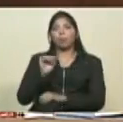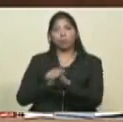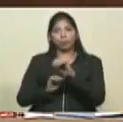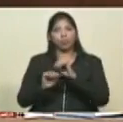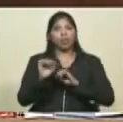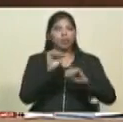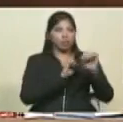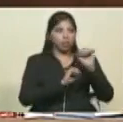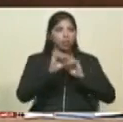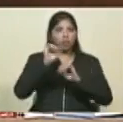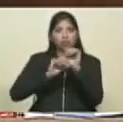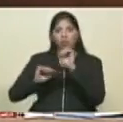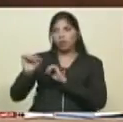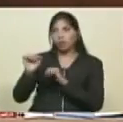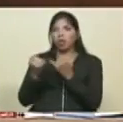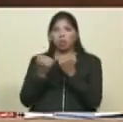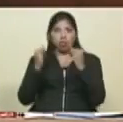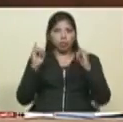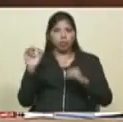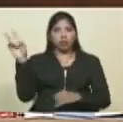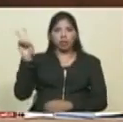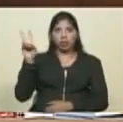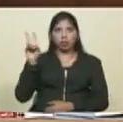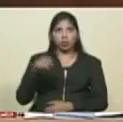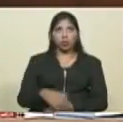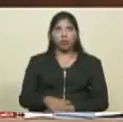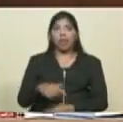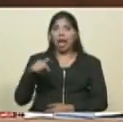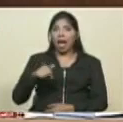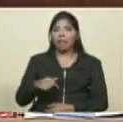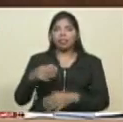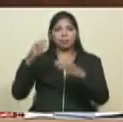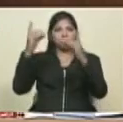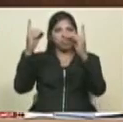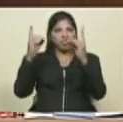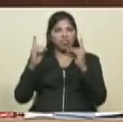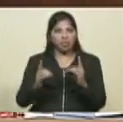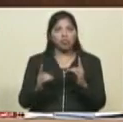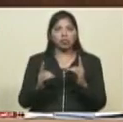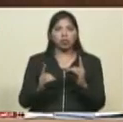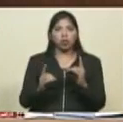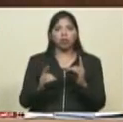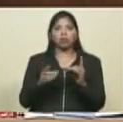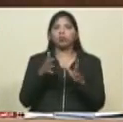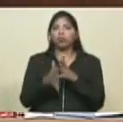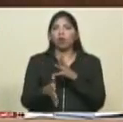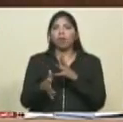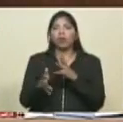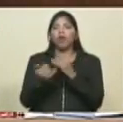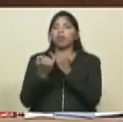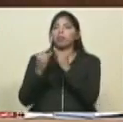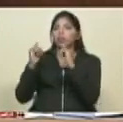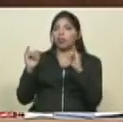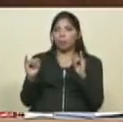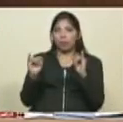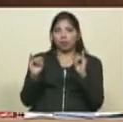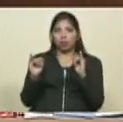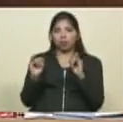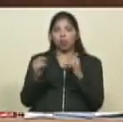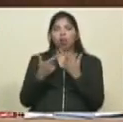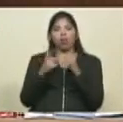de nuestro país. Y desde acá se van a adoptar medidas para proteger la soberanía y la independencia nacional de